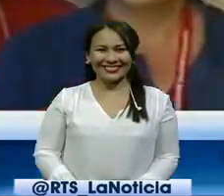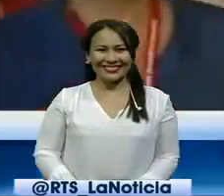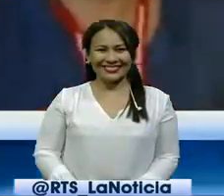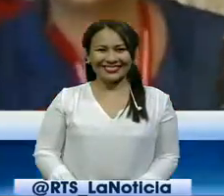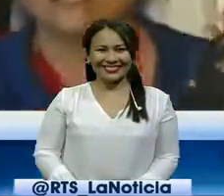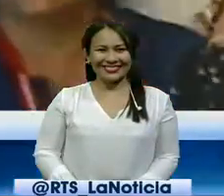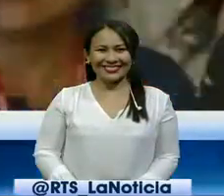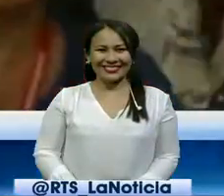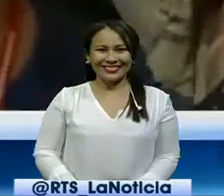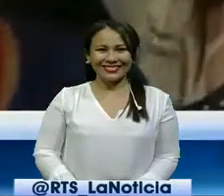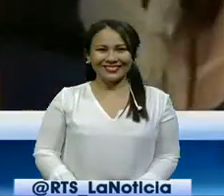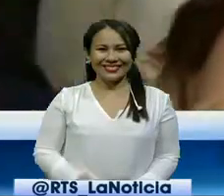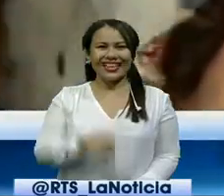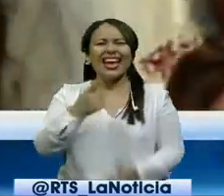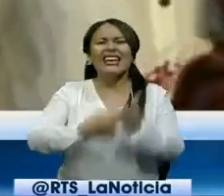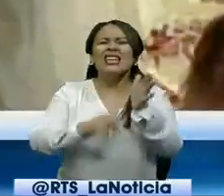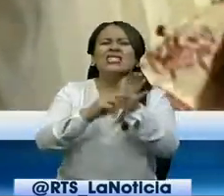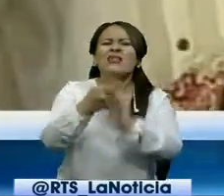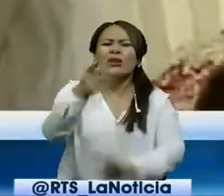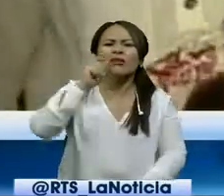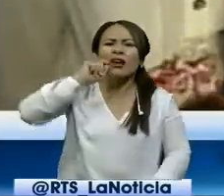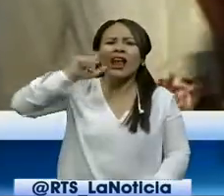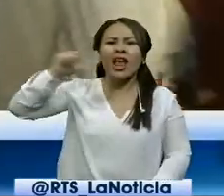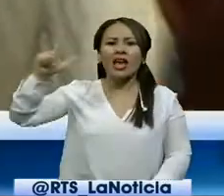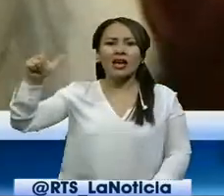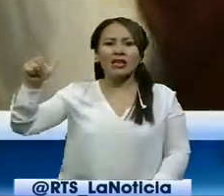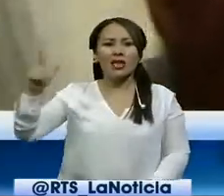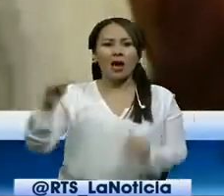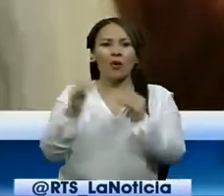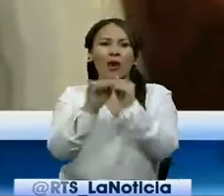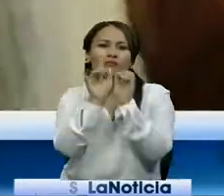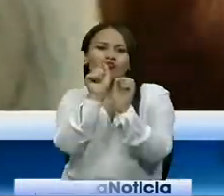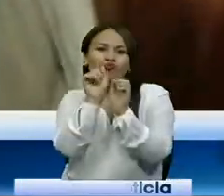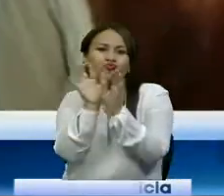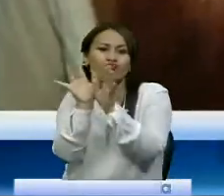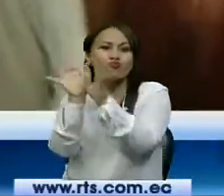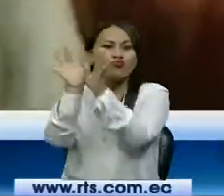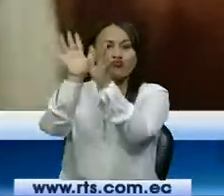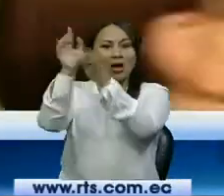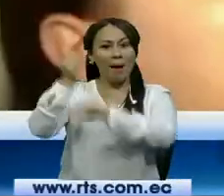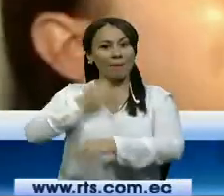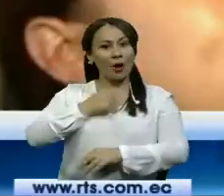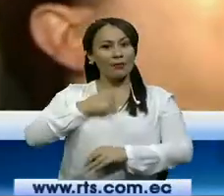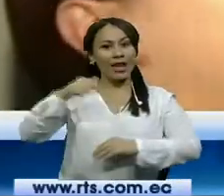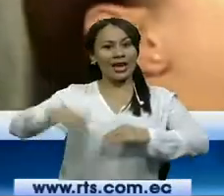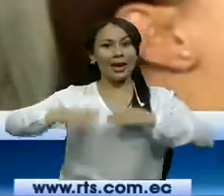¿Qué es ese gritito? ¿Qué significa ese gritito? Es la saloma, algo representativo de, de aquí de Panamá.